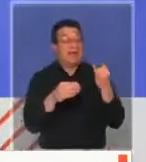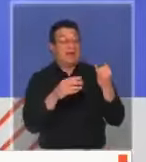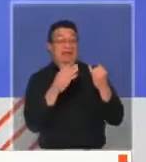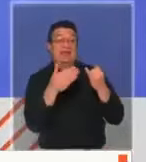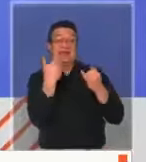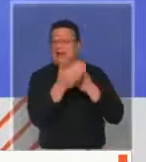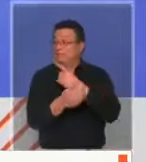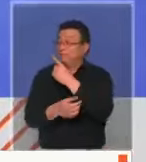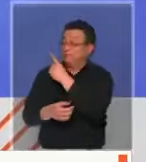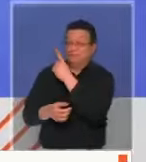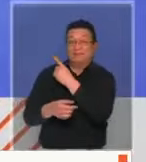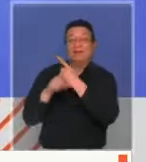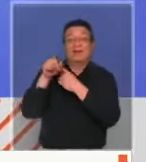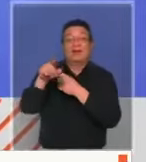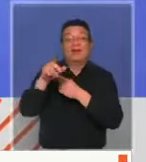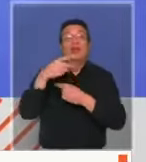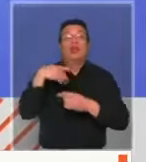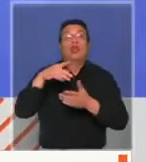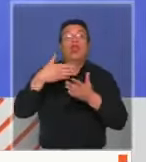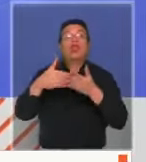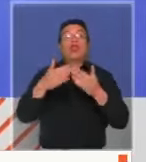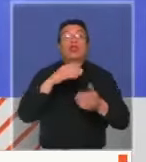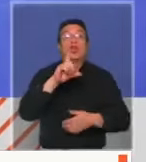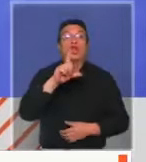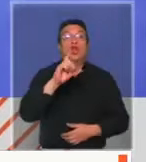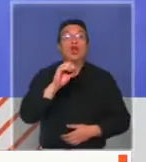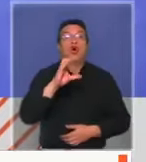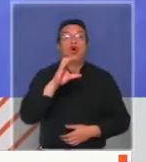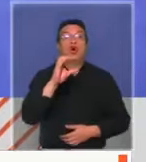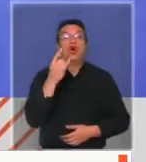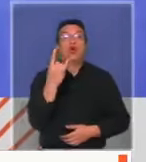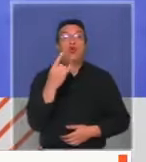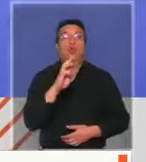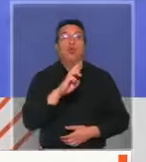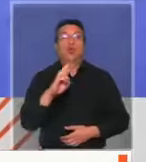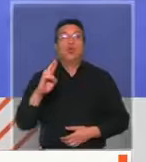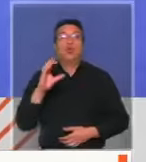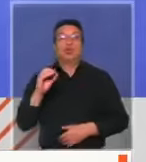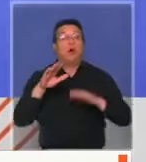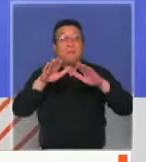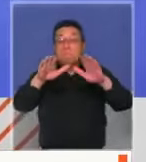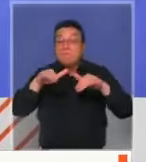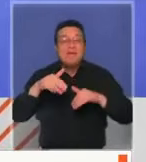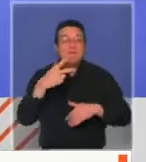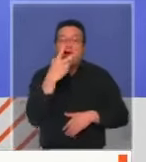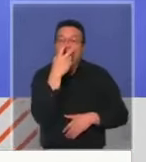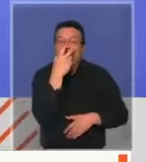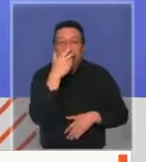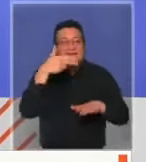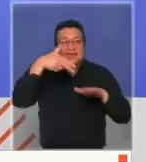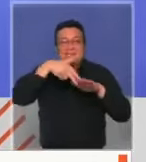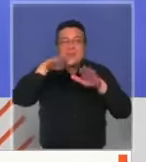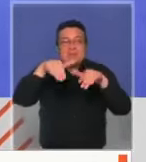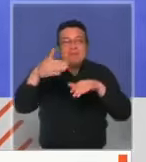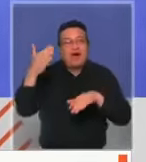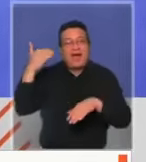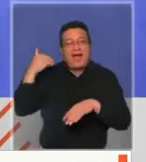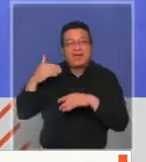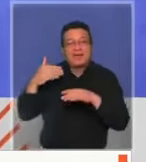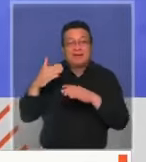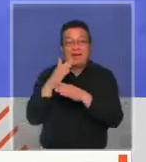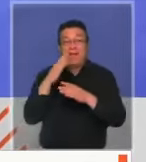con intimidación ocurrido en Lo Curro. Casualmente, es la misma estación de servicio del caso anterior. A su